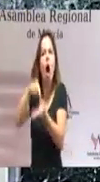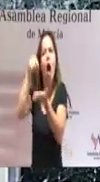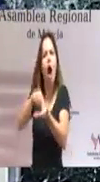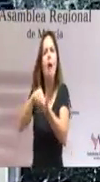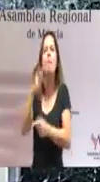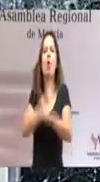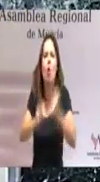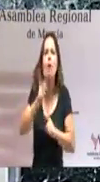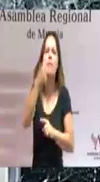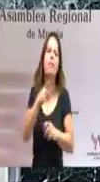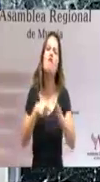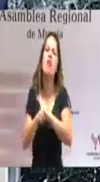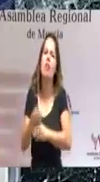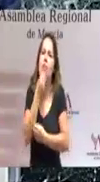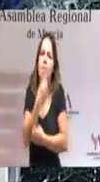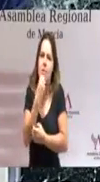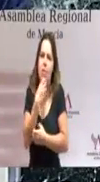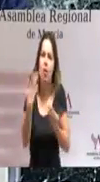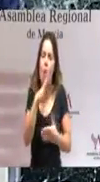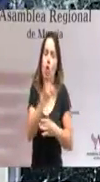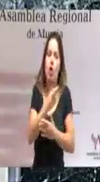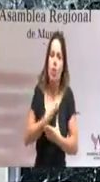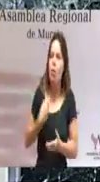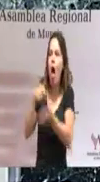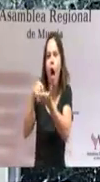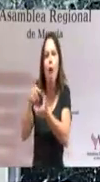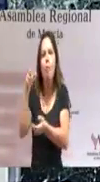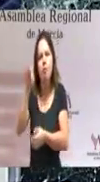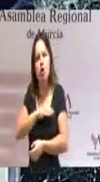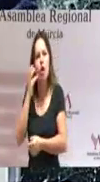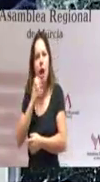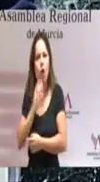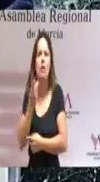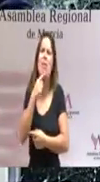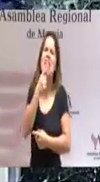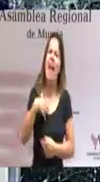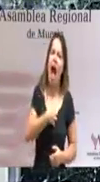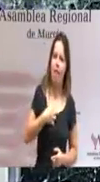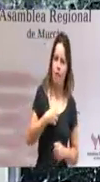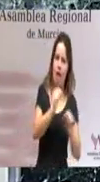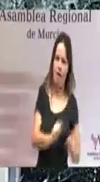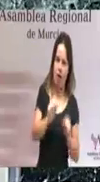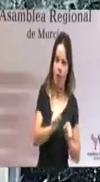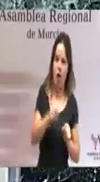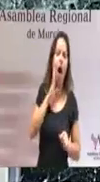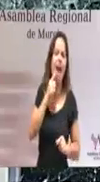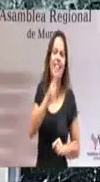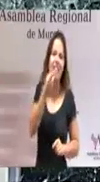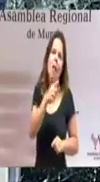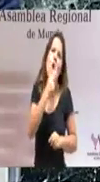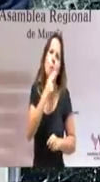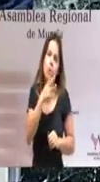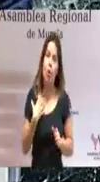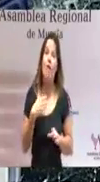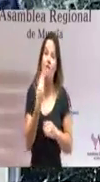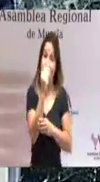los problemas y la financiación adecuada para la región de Murcia. Habló también de aforados y dijo y se comprometió a eliminar